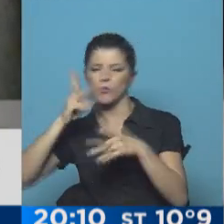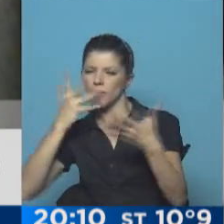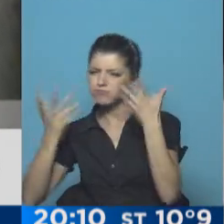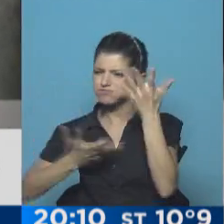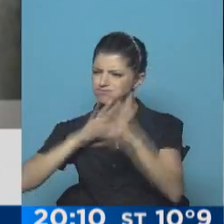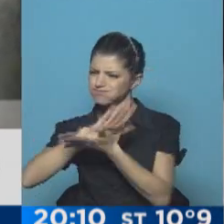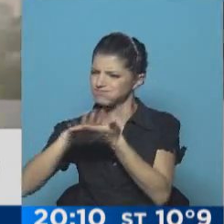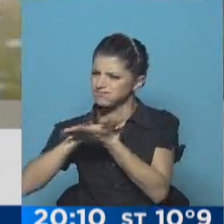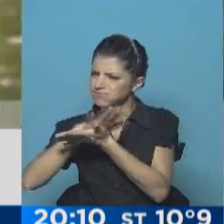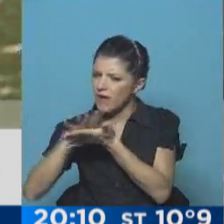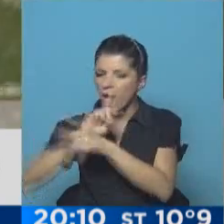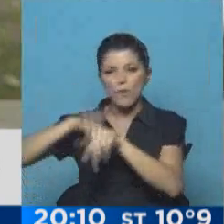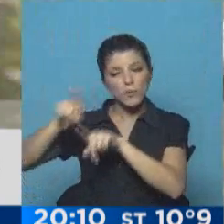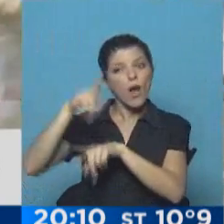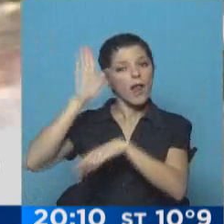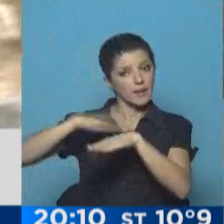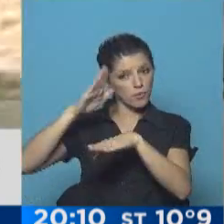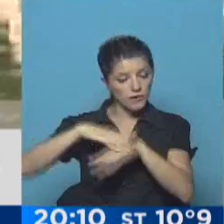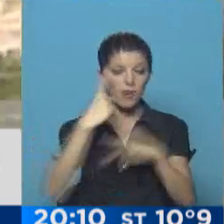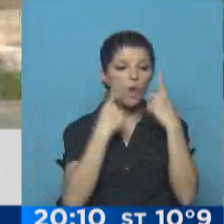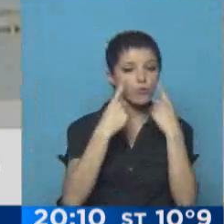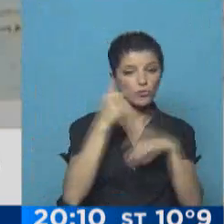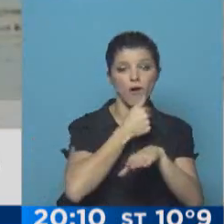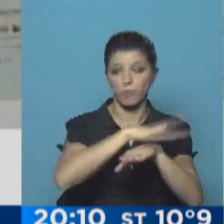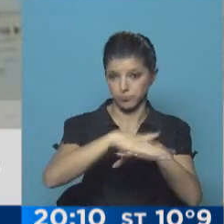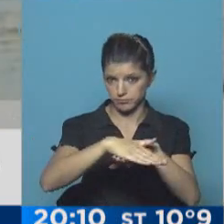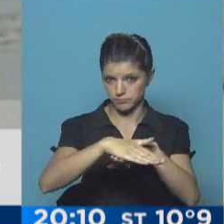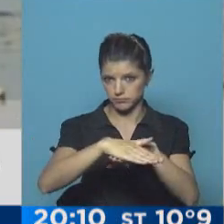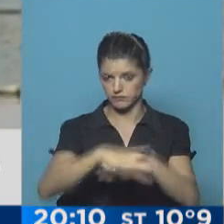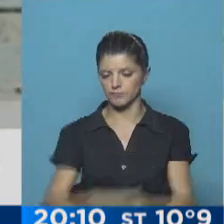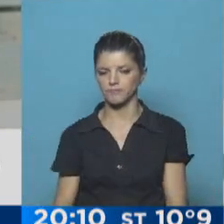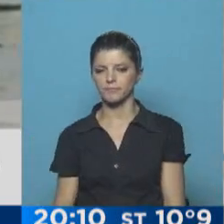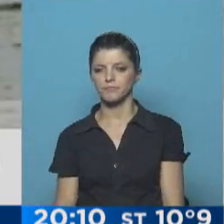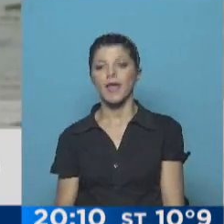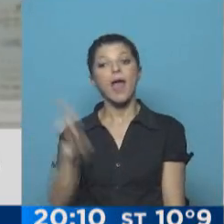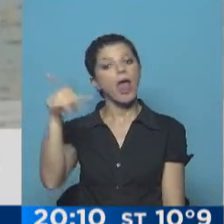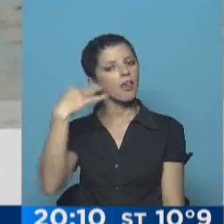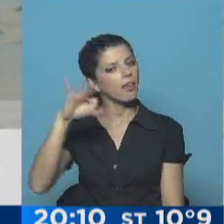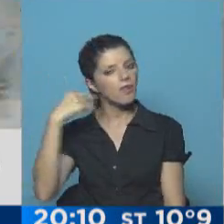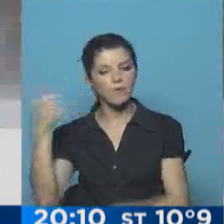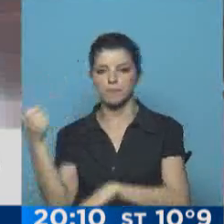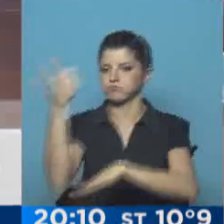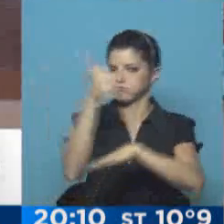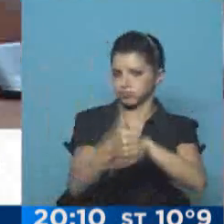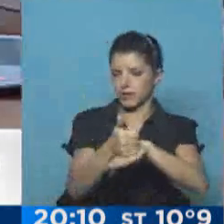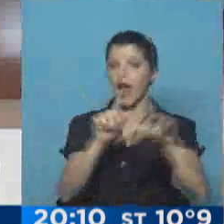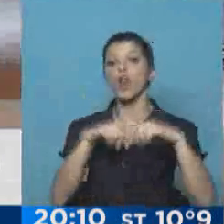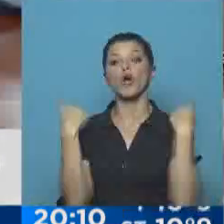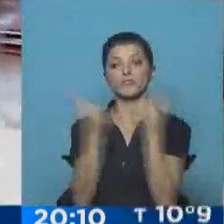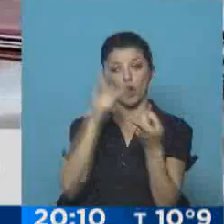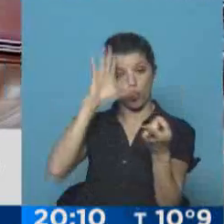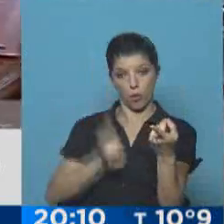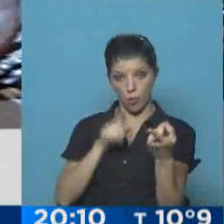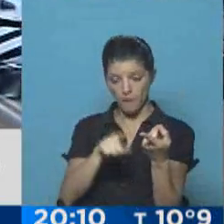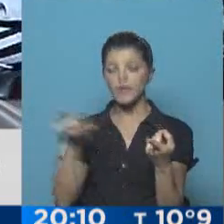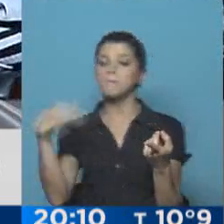irregularidades mientras tuvo bajo su órbita el monitoreo del saneamiento de la cuenca. Deberá presentarse ante el Consejo de la Magistratura